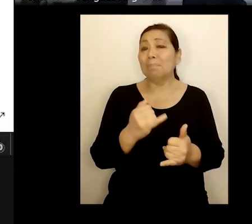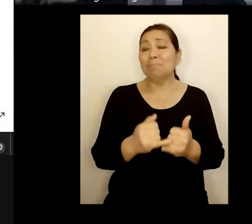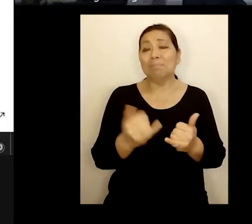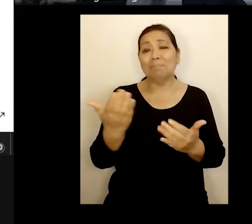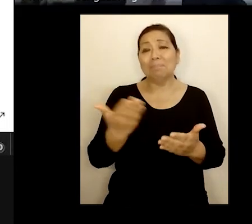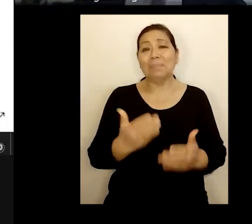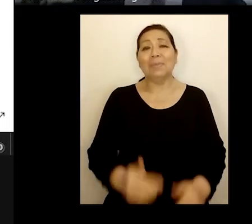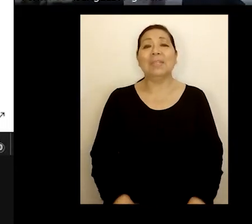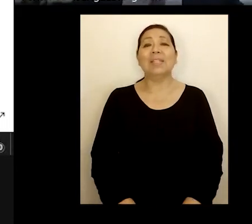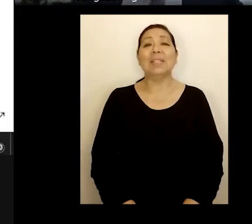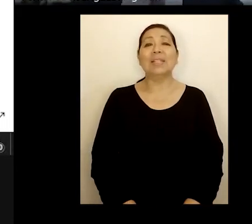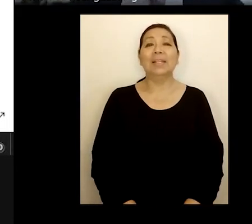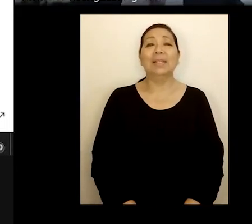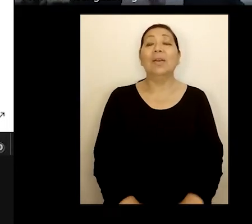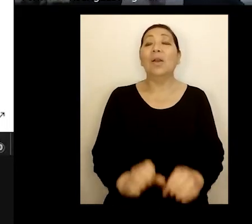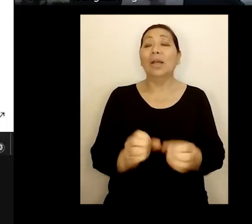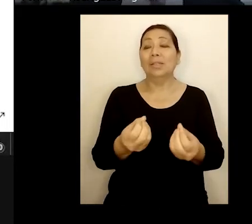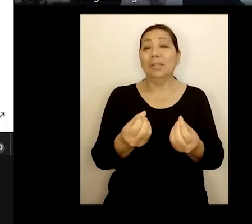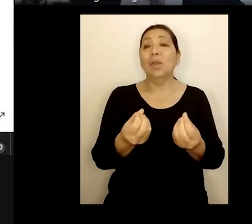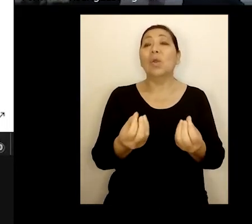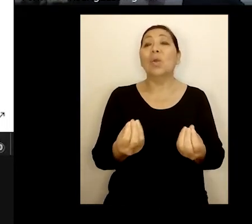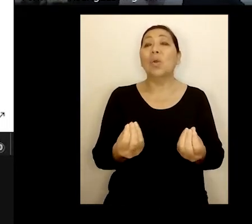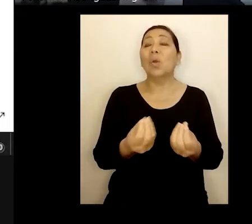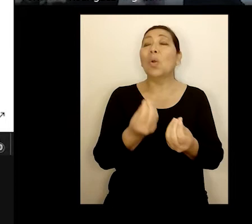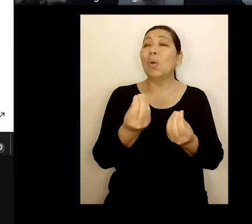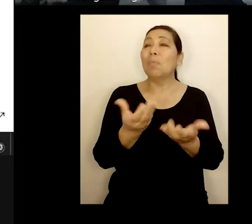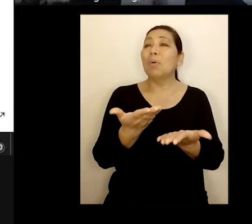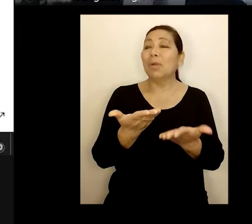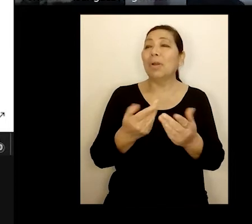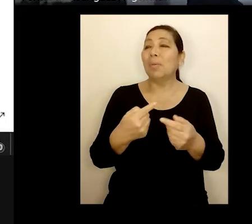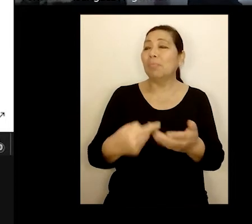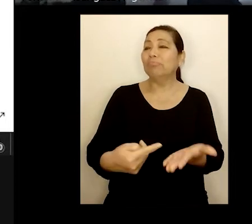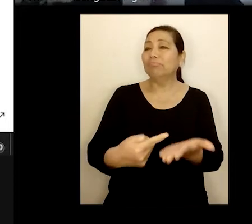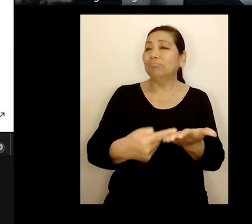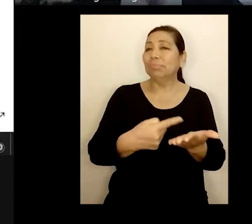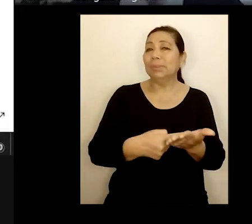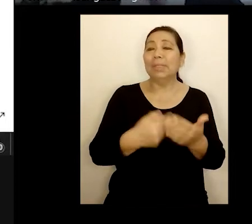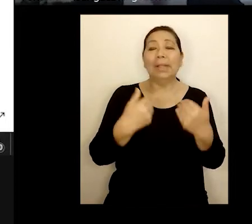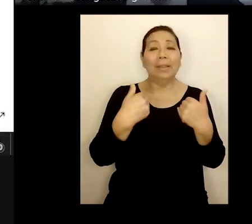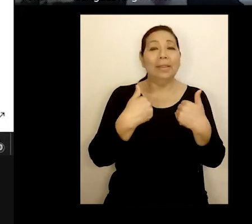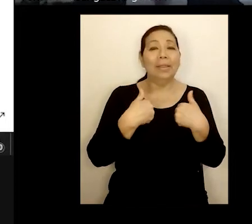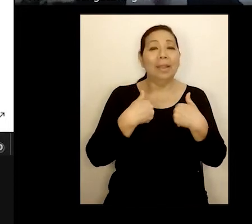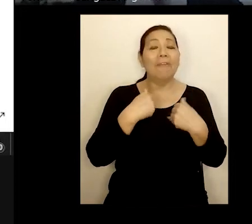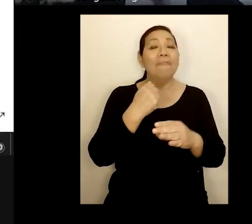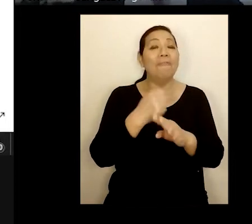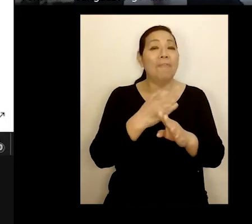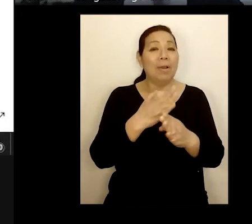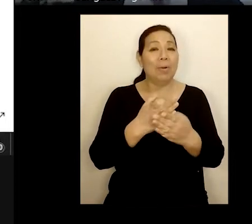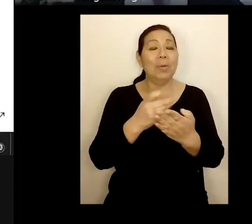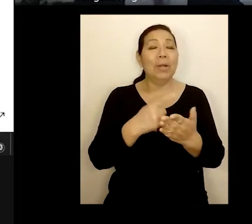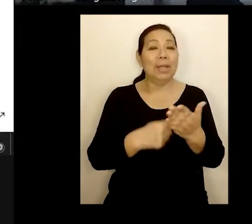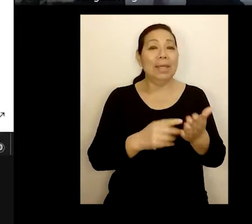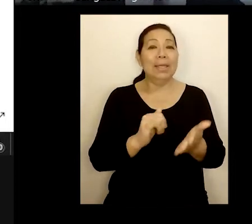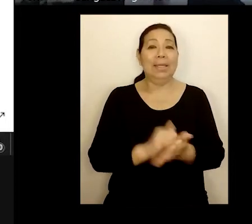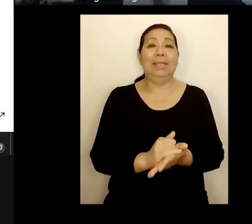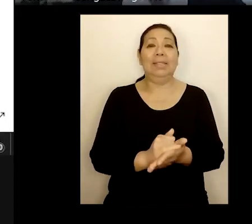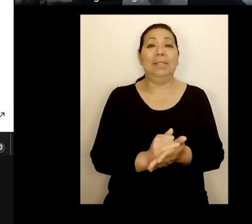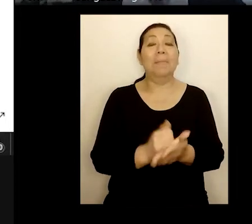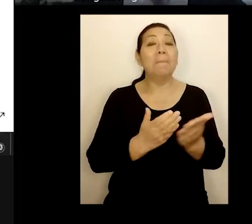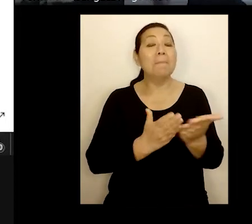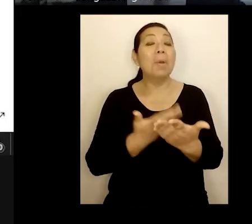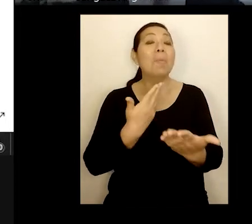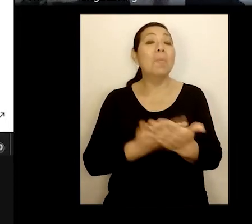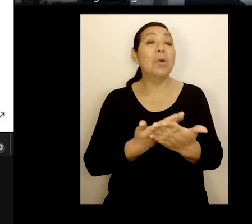Finalmente, así como hay una discusión sobre el deber facultad en lo que es los